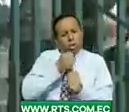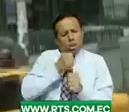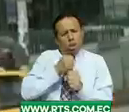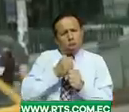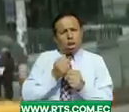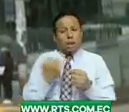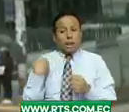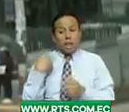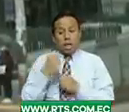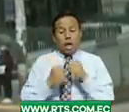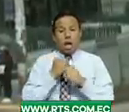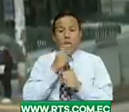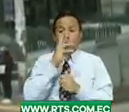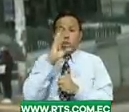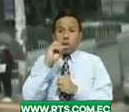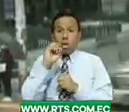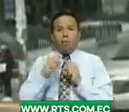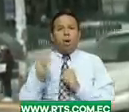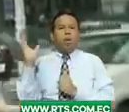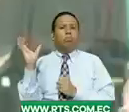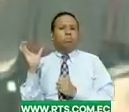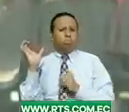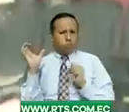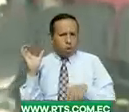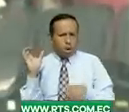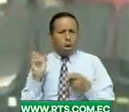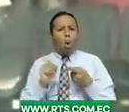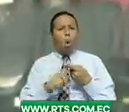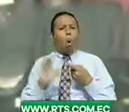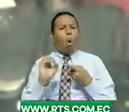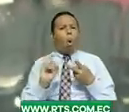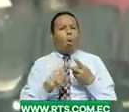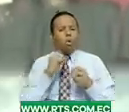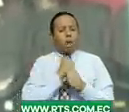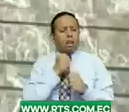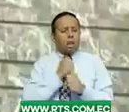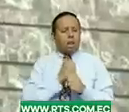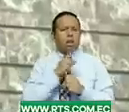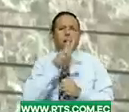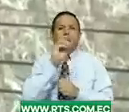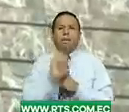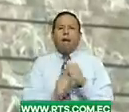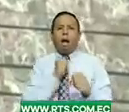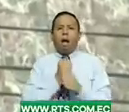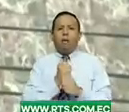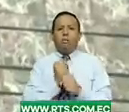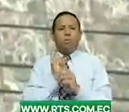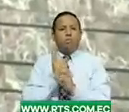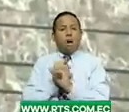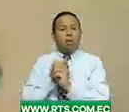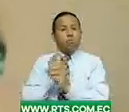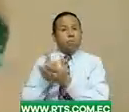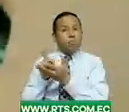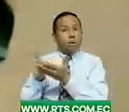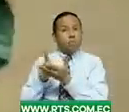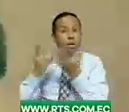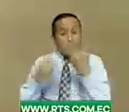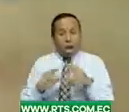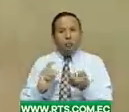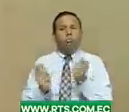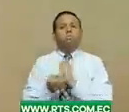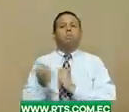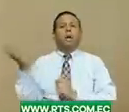la comisión busca que los años de aporte se incrementen de 30 a 35. Es un proceso gradual en la